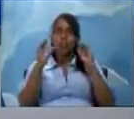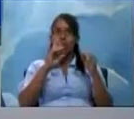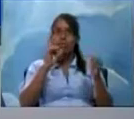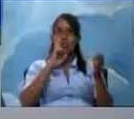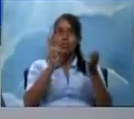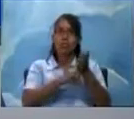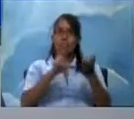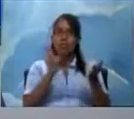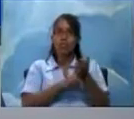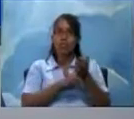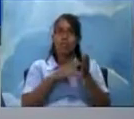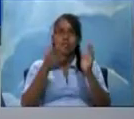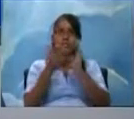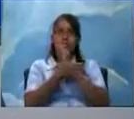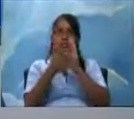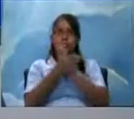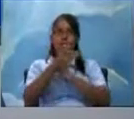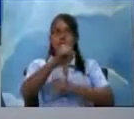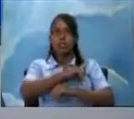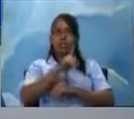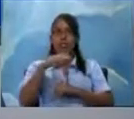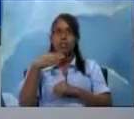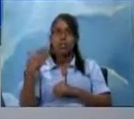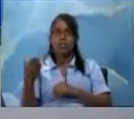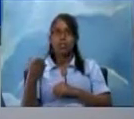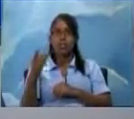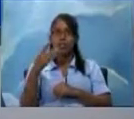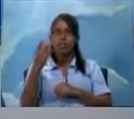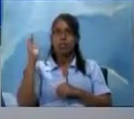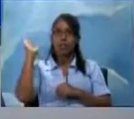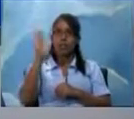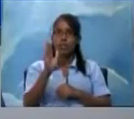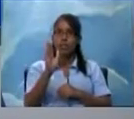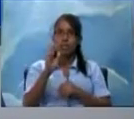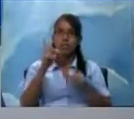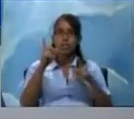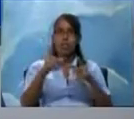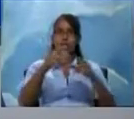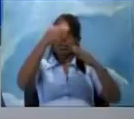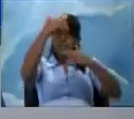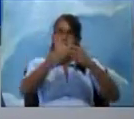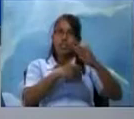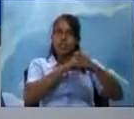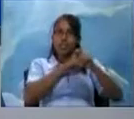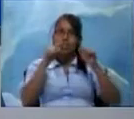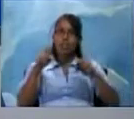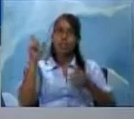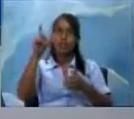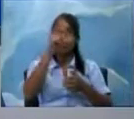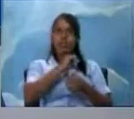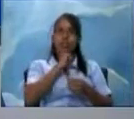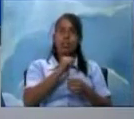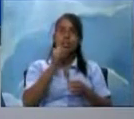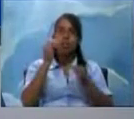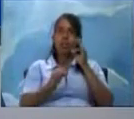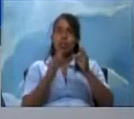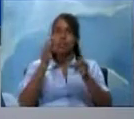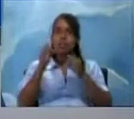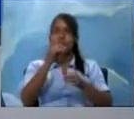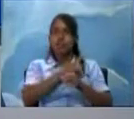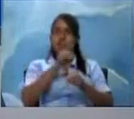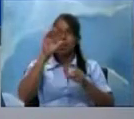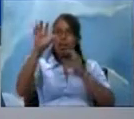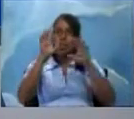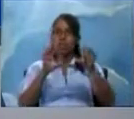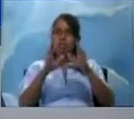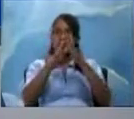realmente acerca de lo que vendrá. Y el título de esta enseñanza es Juicio de las Naciones.